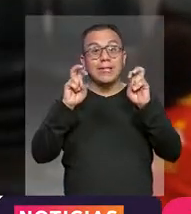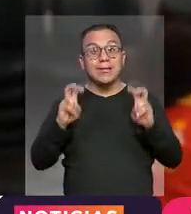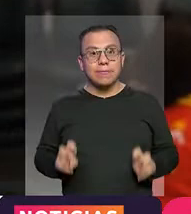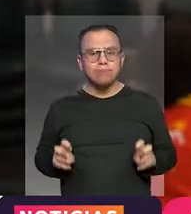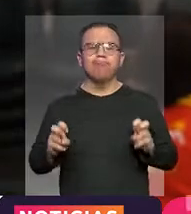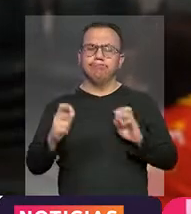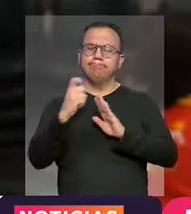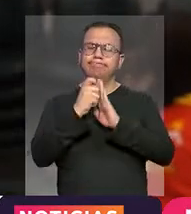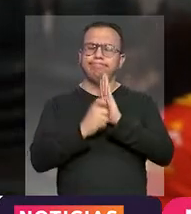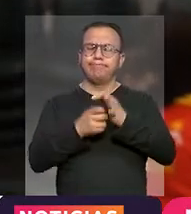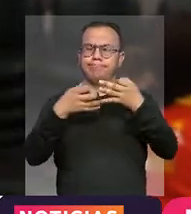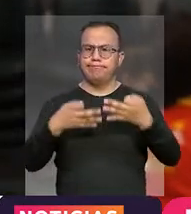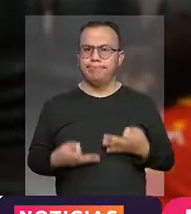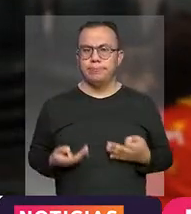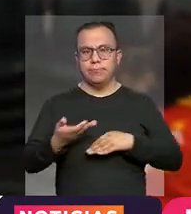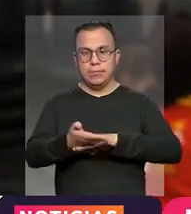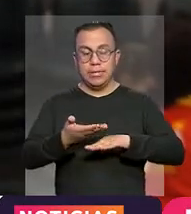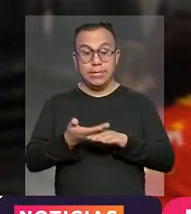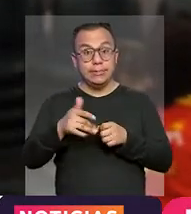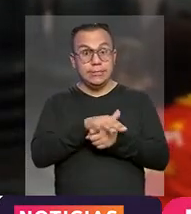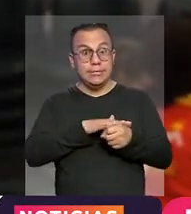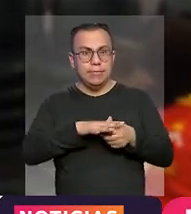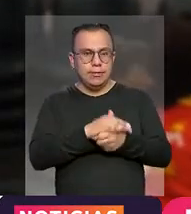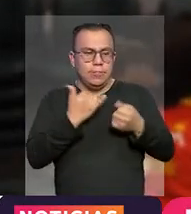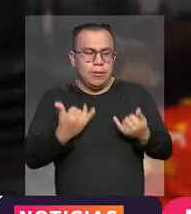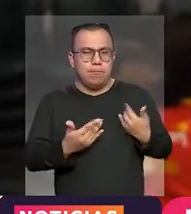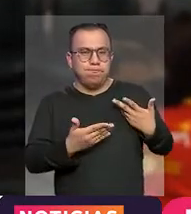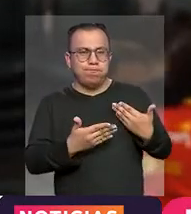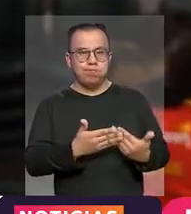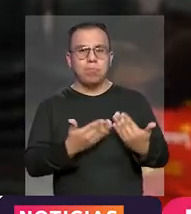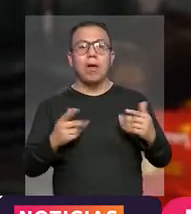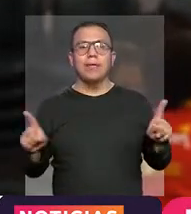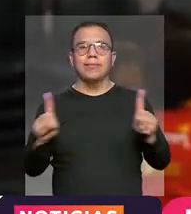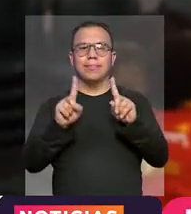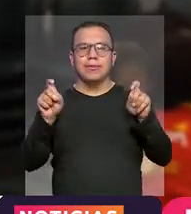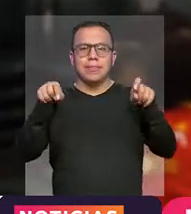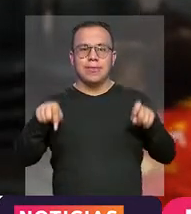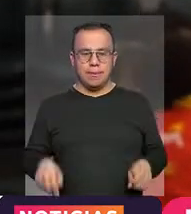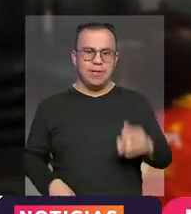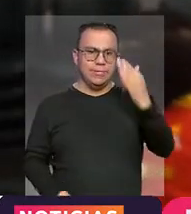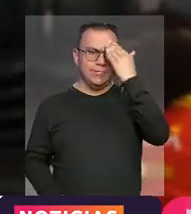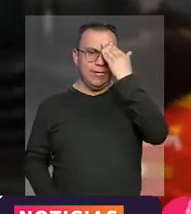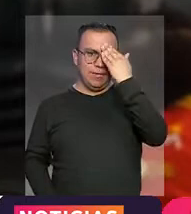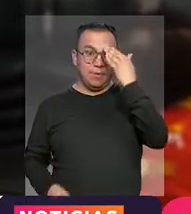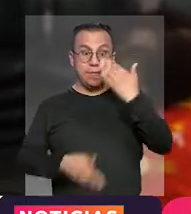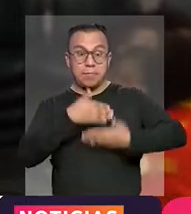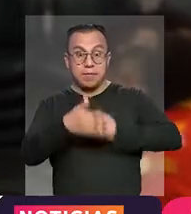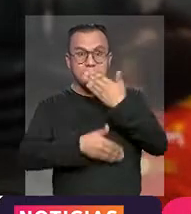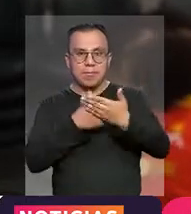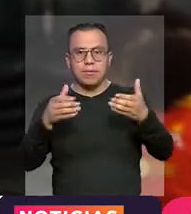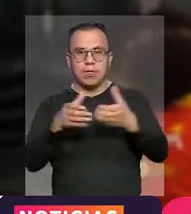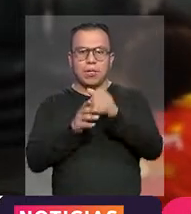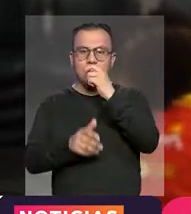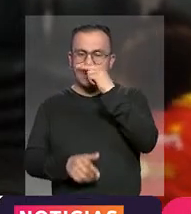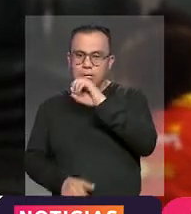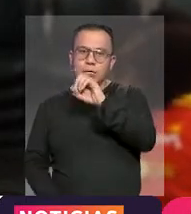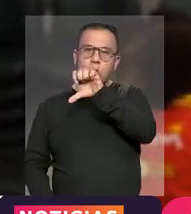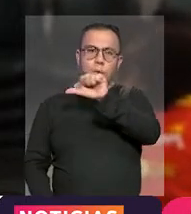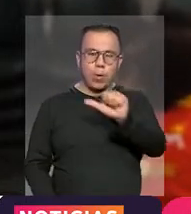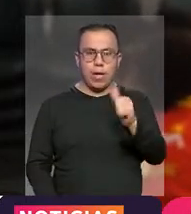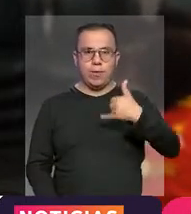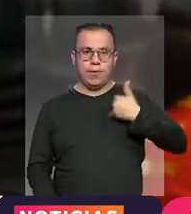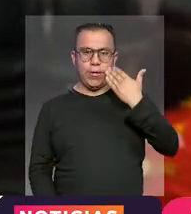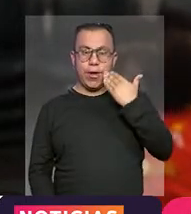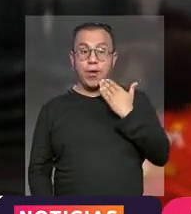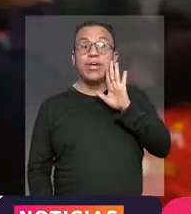establecer las condiciones que hacen que la situación se esté presentando, todo el tema de identificación tanto del niño, la niña, adolescente y